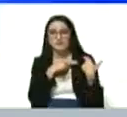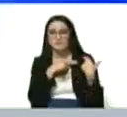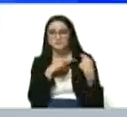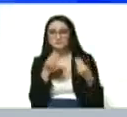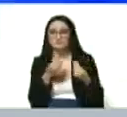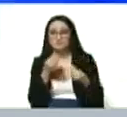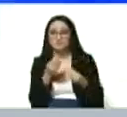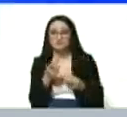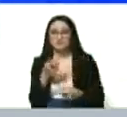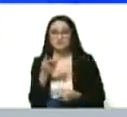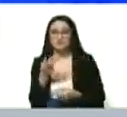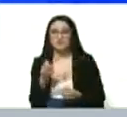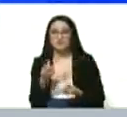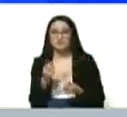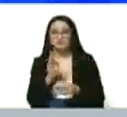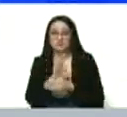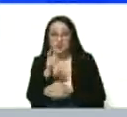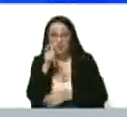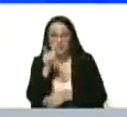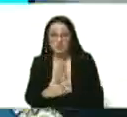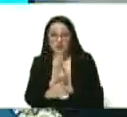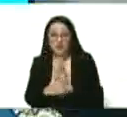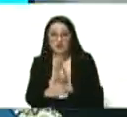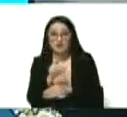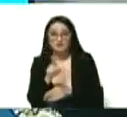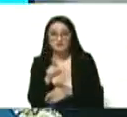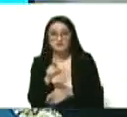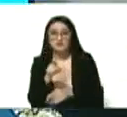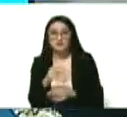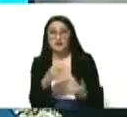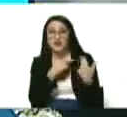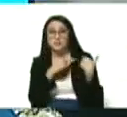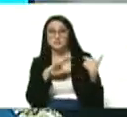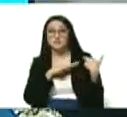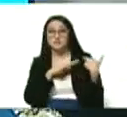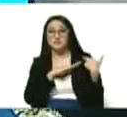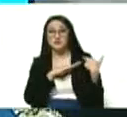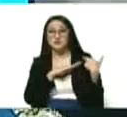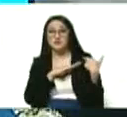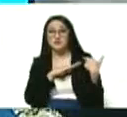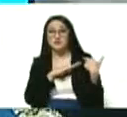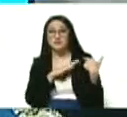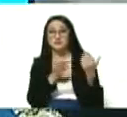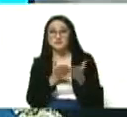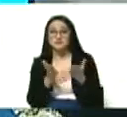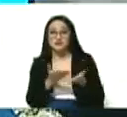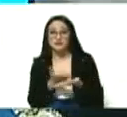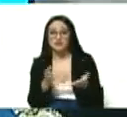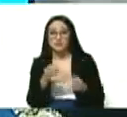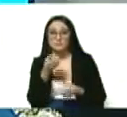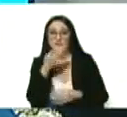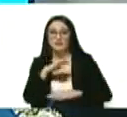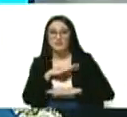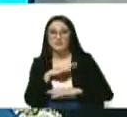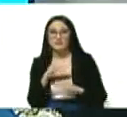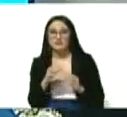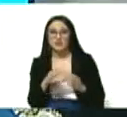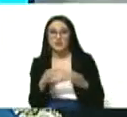estos valiosos recursos. Es nuestra responsabilidad ponerlos al servicio del beneficio